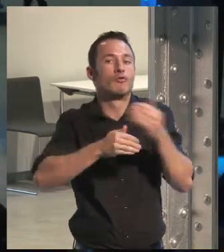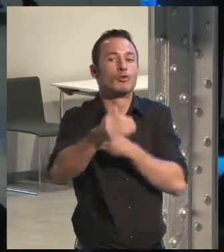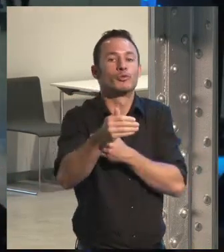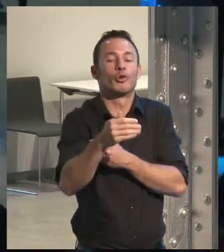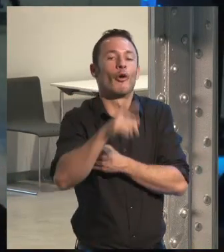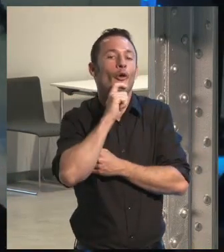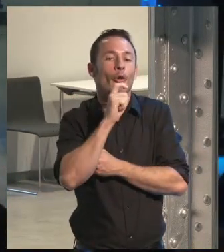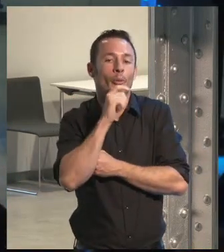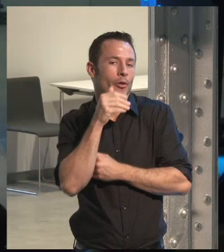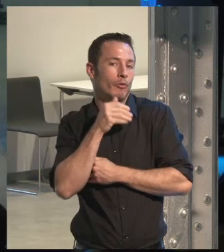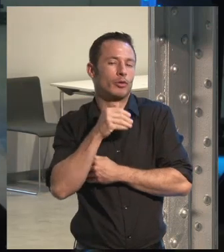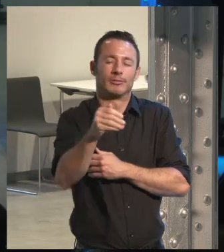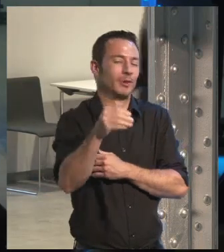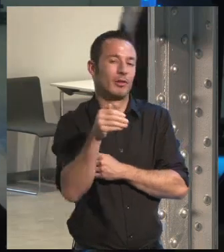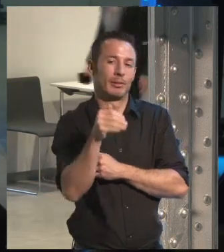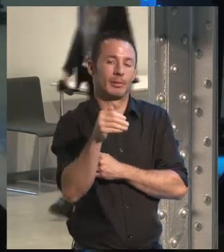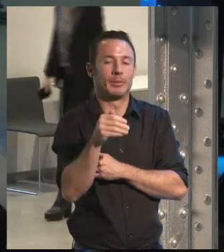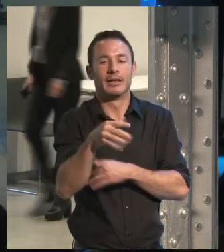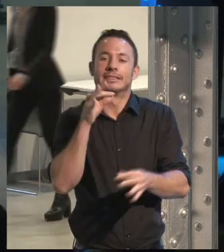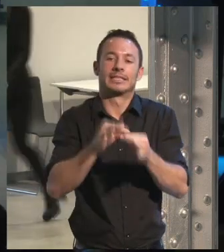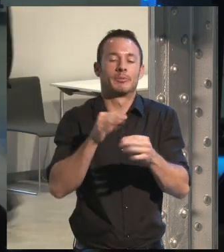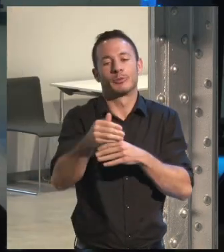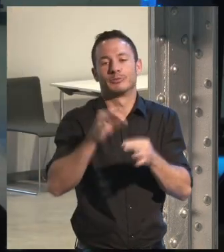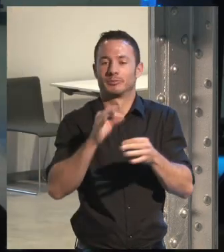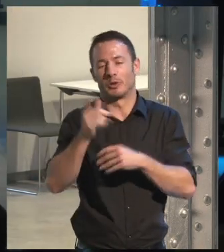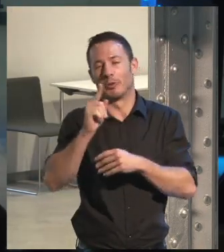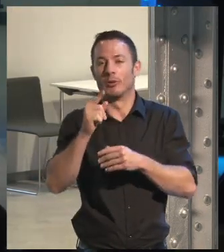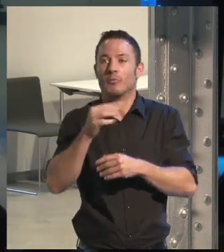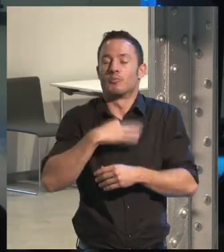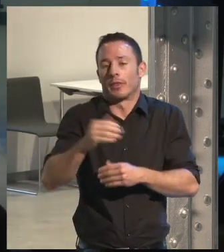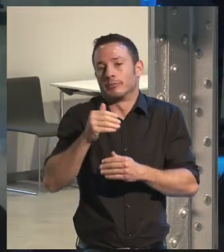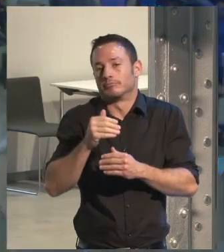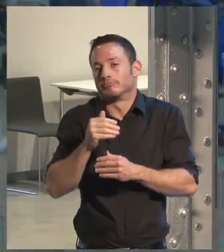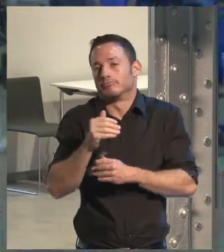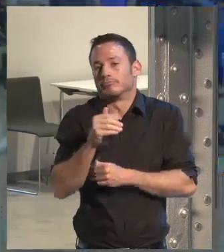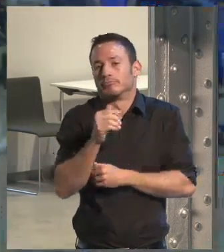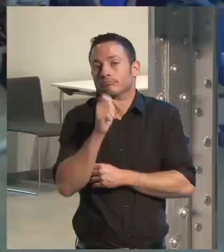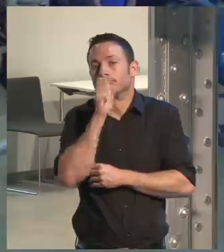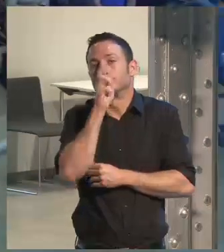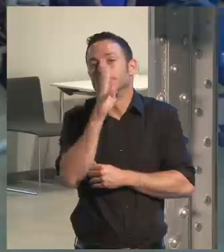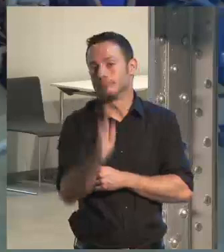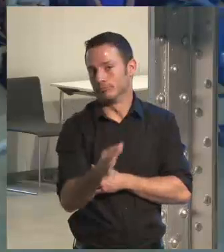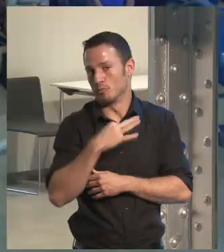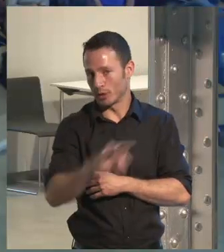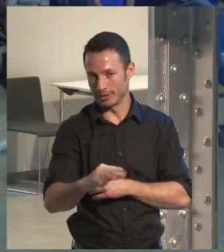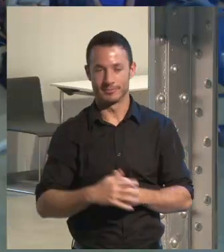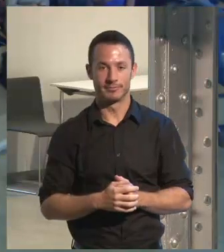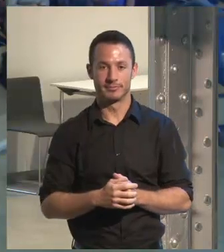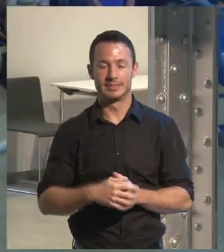del futuro más próximo. No hablamos de septiembre, pero igual sí de los próximos años. Ya sabéis